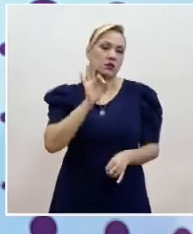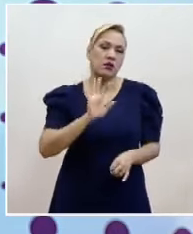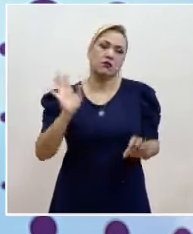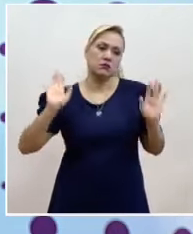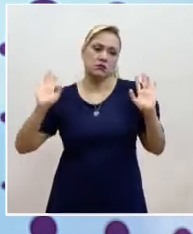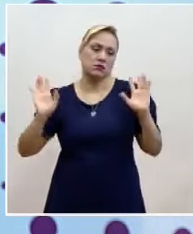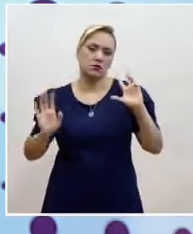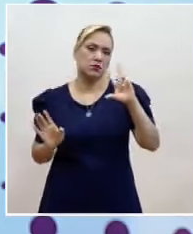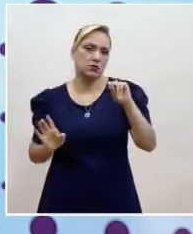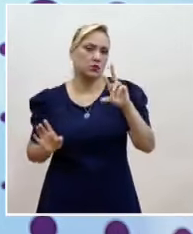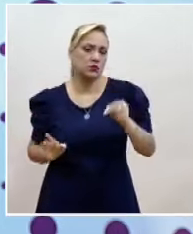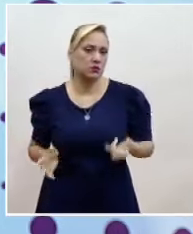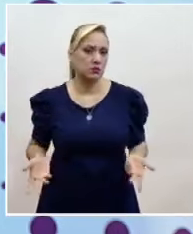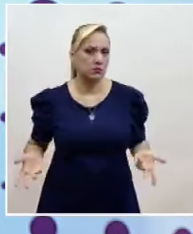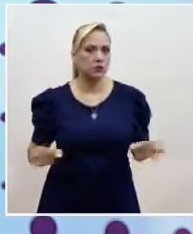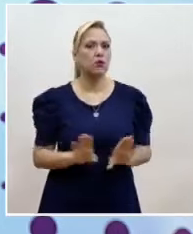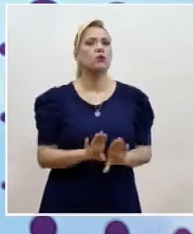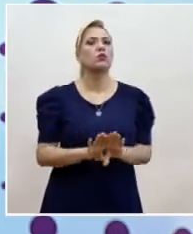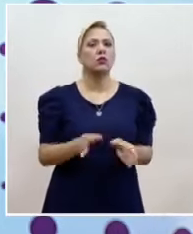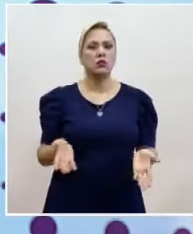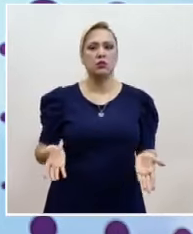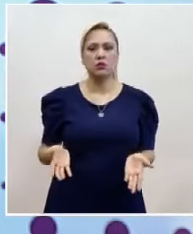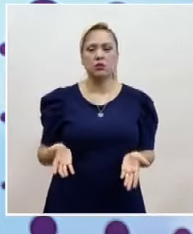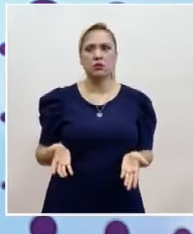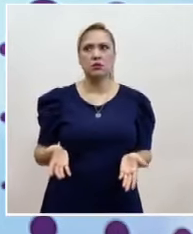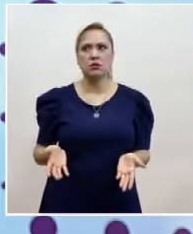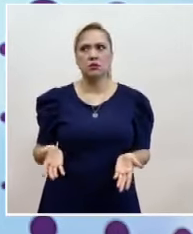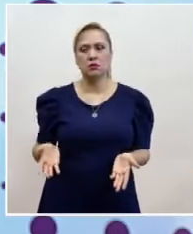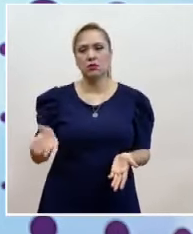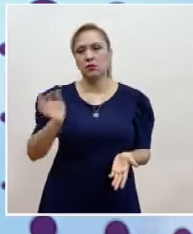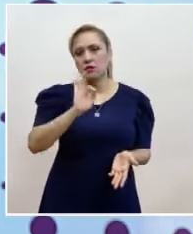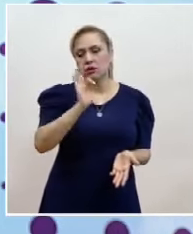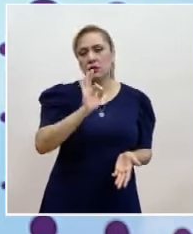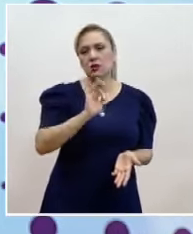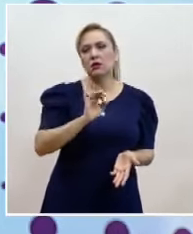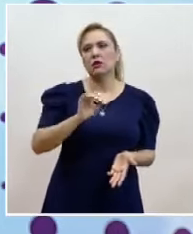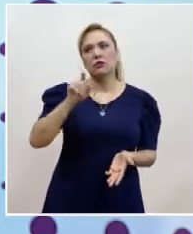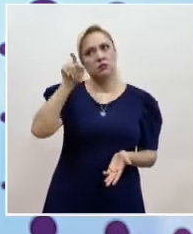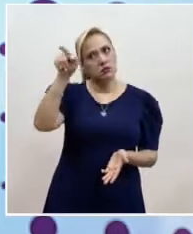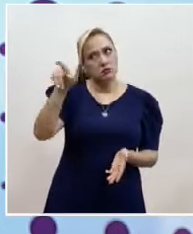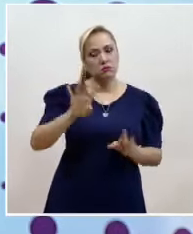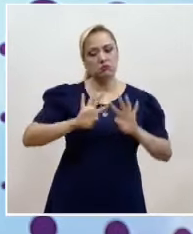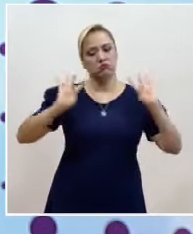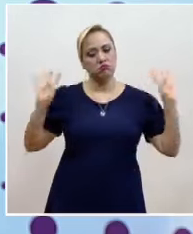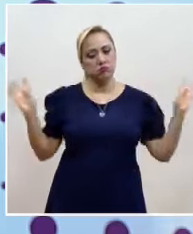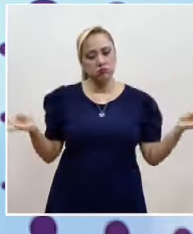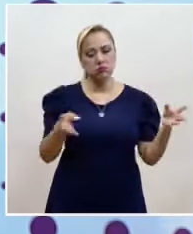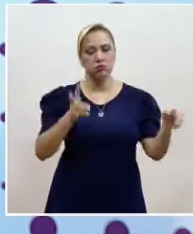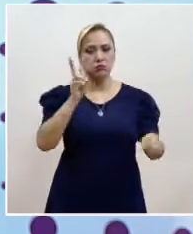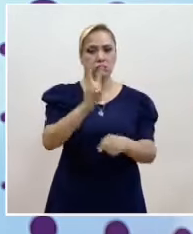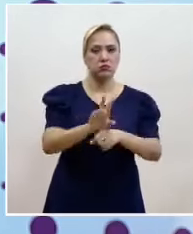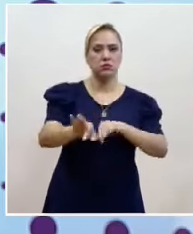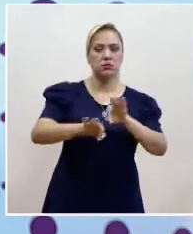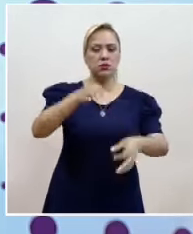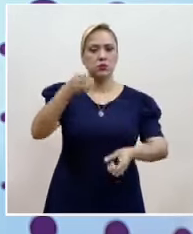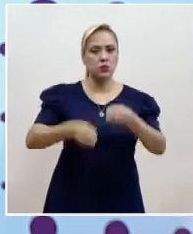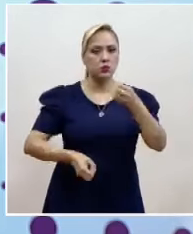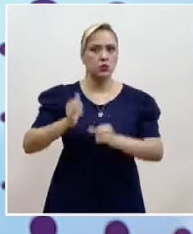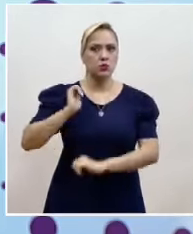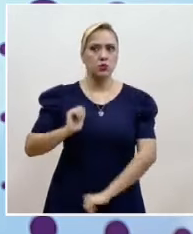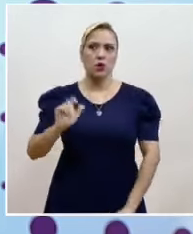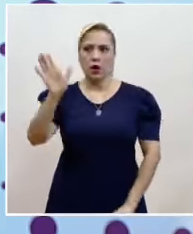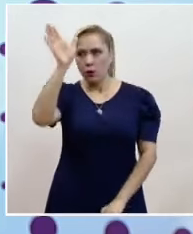no, pues cómo lo va a hacer un juez aislado, esto debe de venir desde el consejo, en un acuerdo, una decisión, digamos,